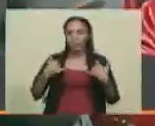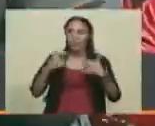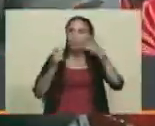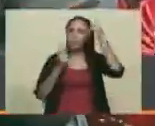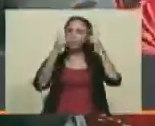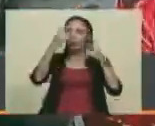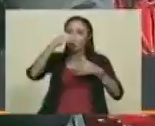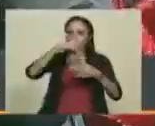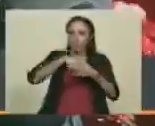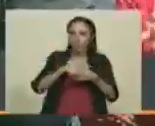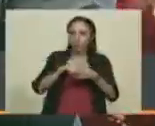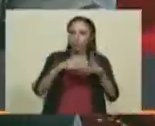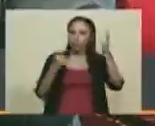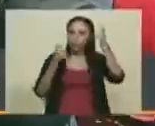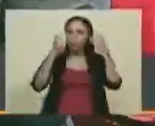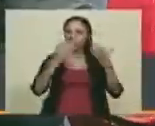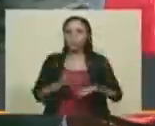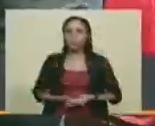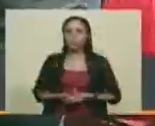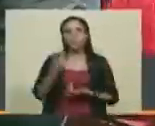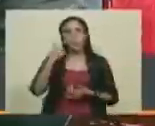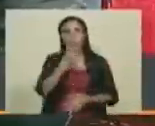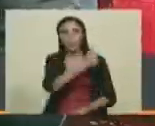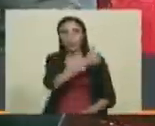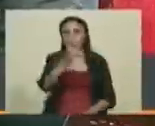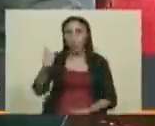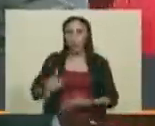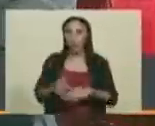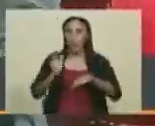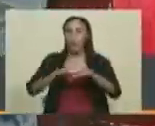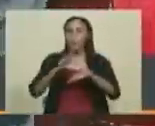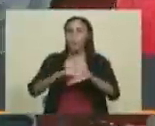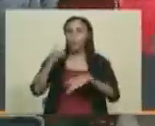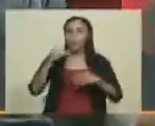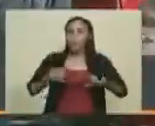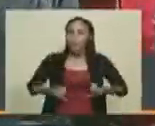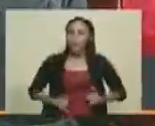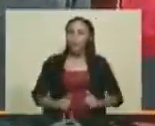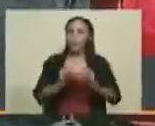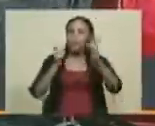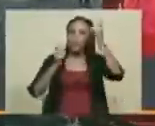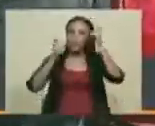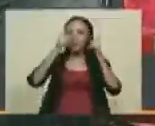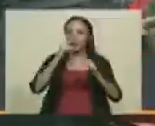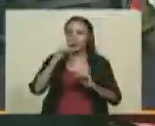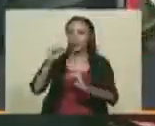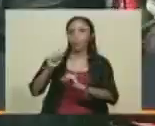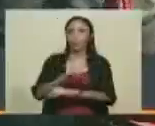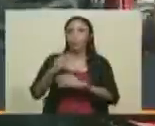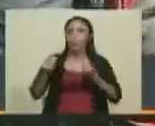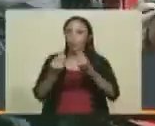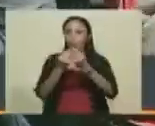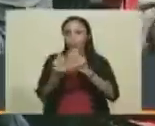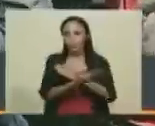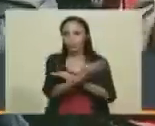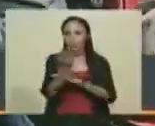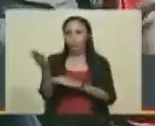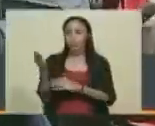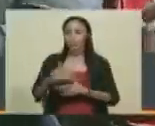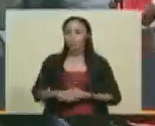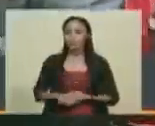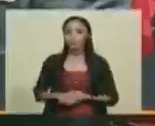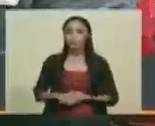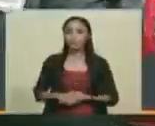presente. Y está Chávez presente porque está usted presente, porque está la clase obrera presente. Y